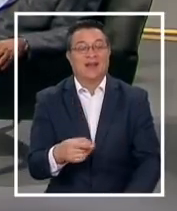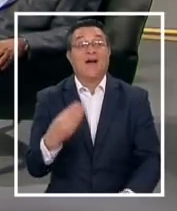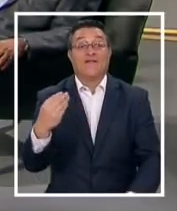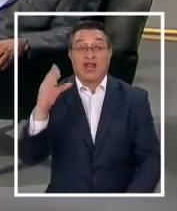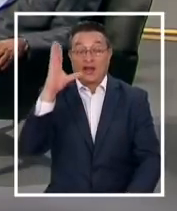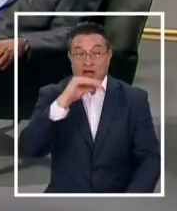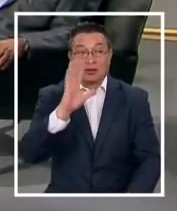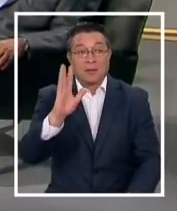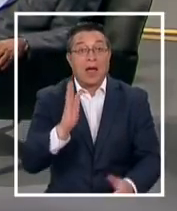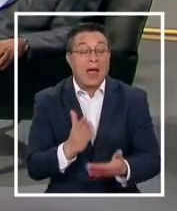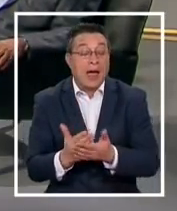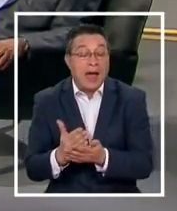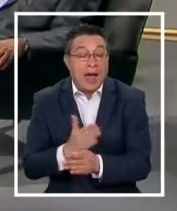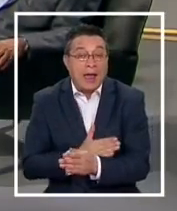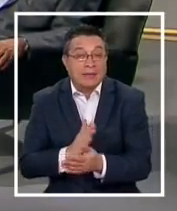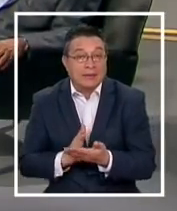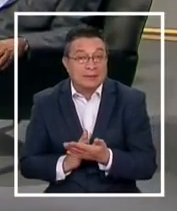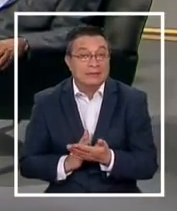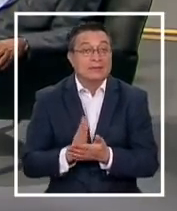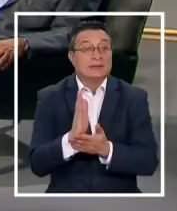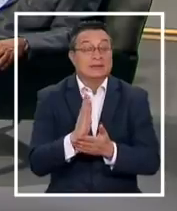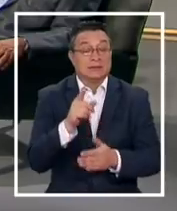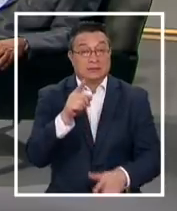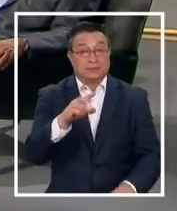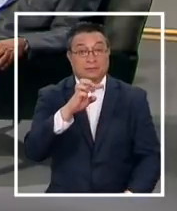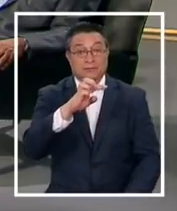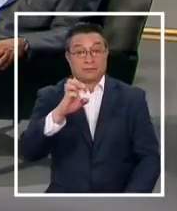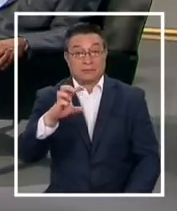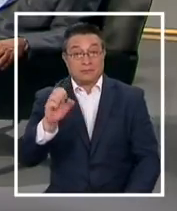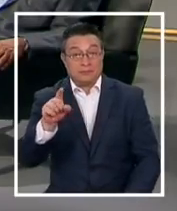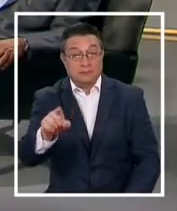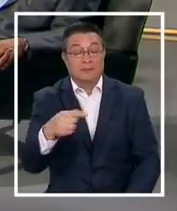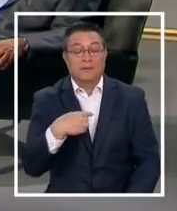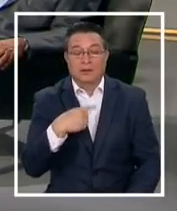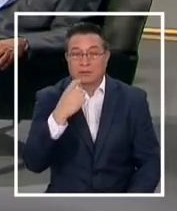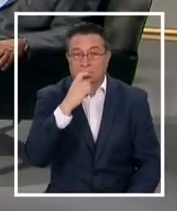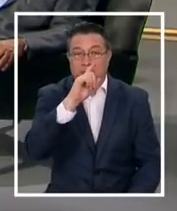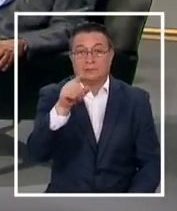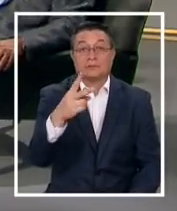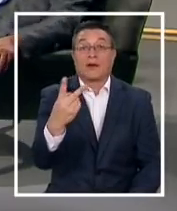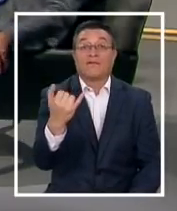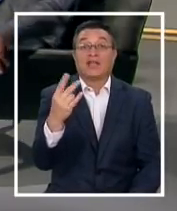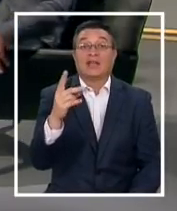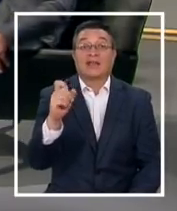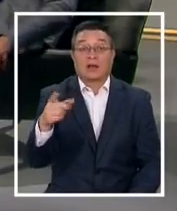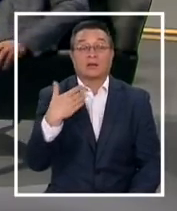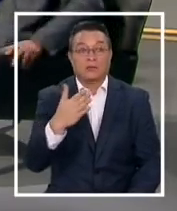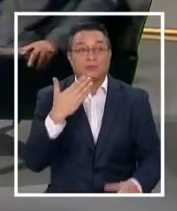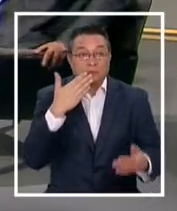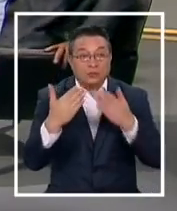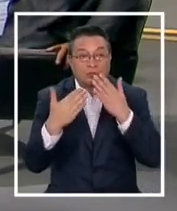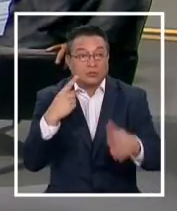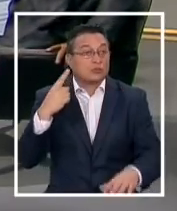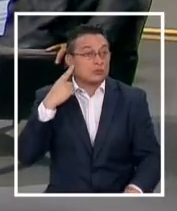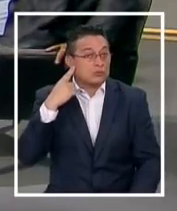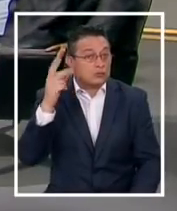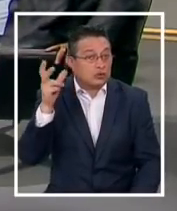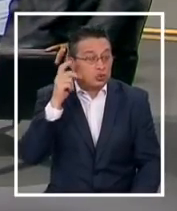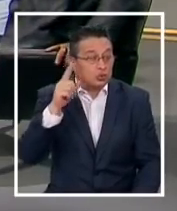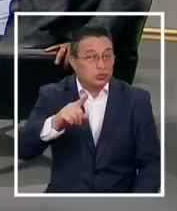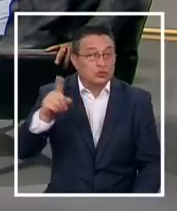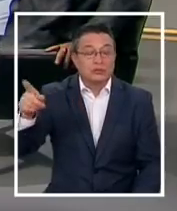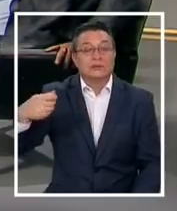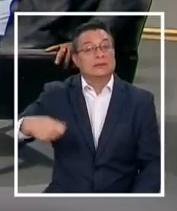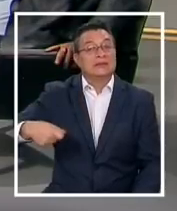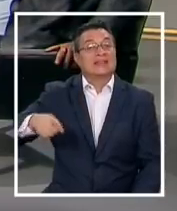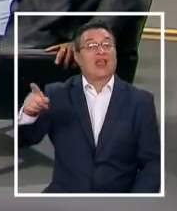noches. Antes de partir inmediatamente con Pepe Out, yo quiero preguntarle a Pancho Vidal, escuchando, porque está escuchando lo que dijo la